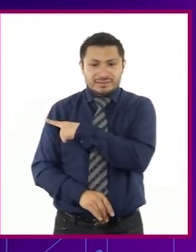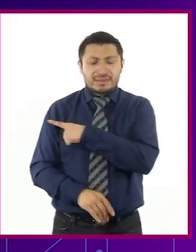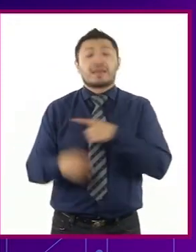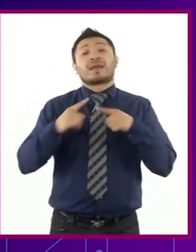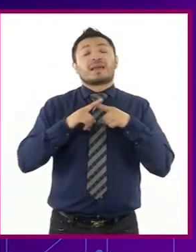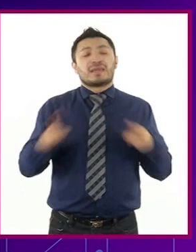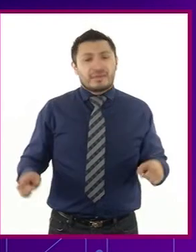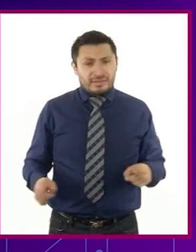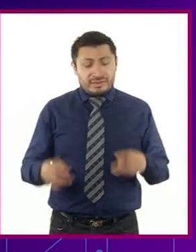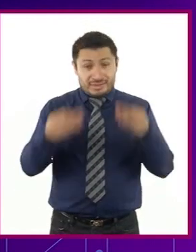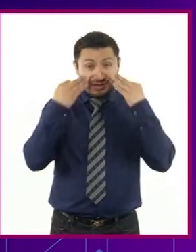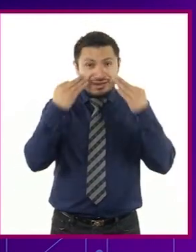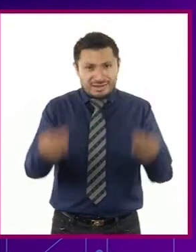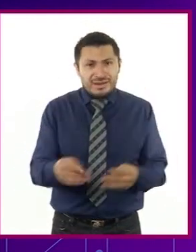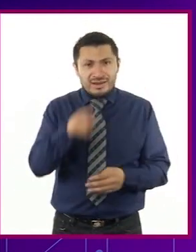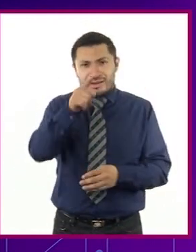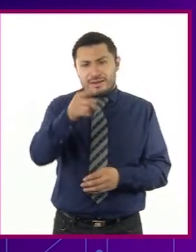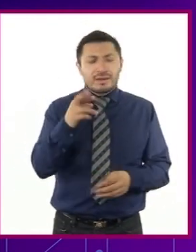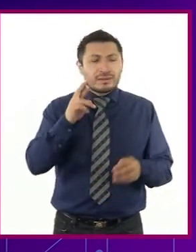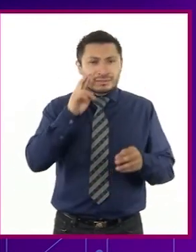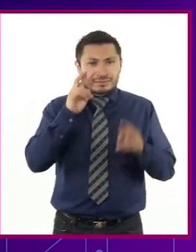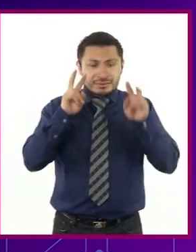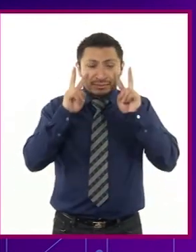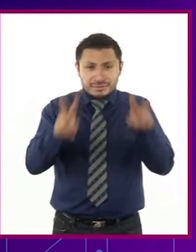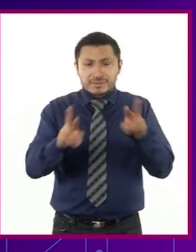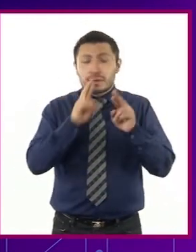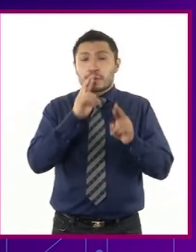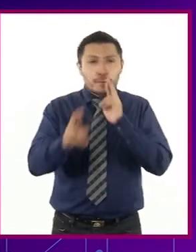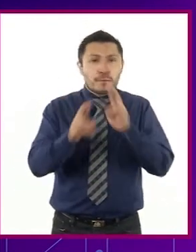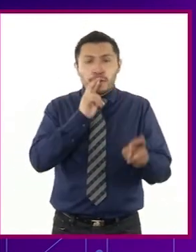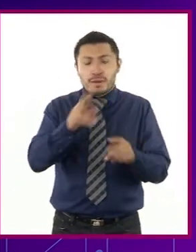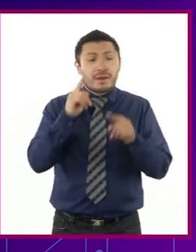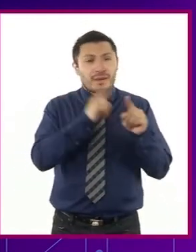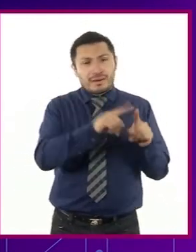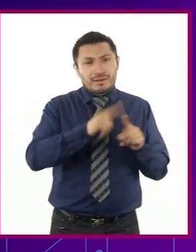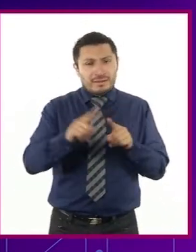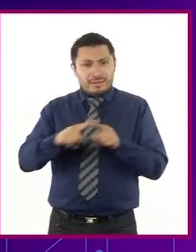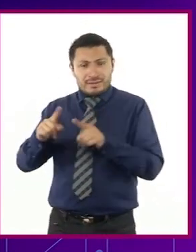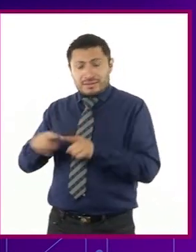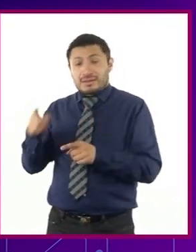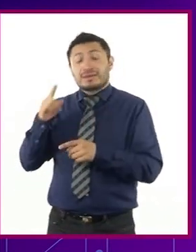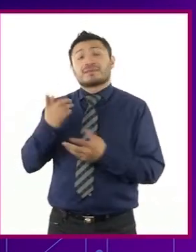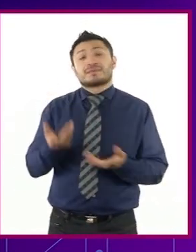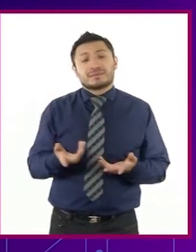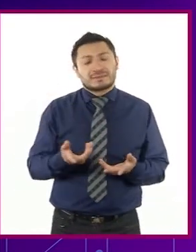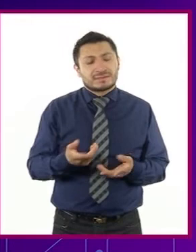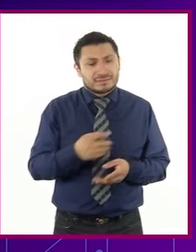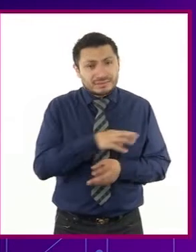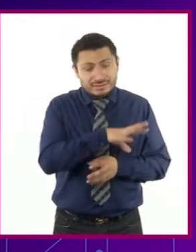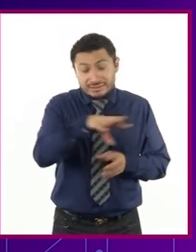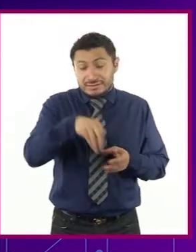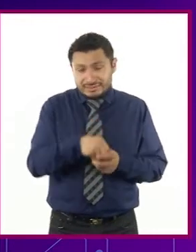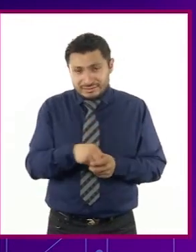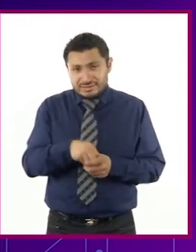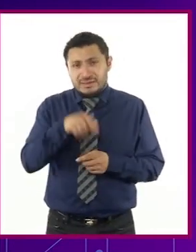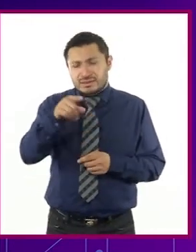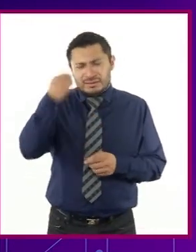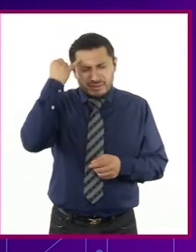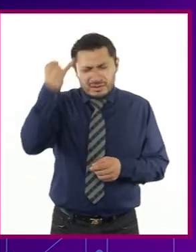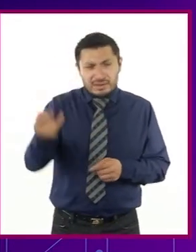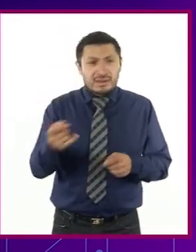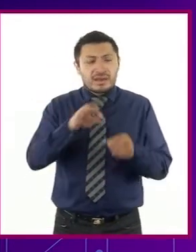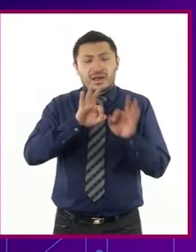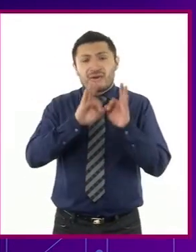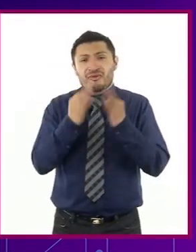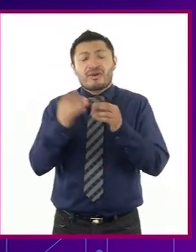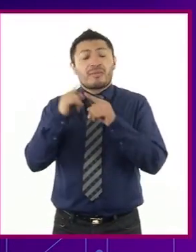Esto es visible si se observan los resultados de las diferencias. ¿Se les ocurre una forma de saber la dispersión total en